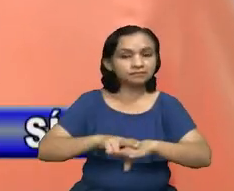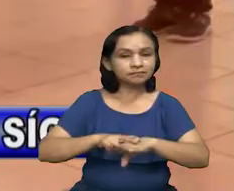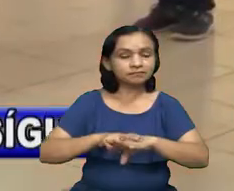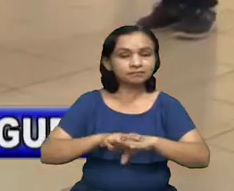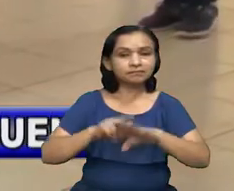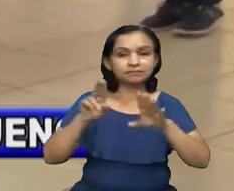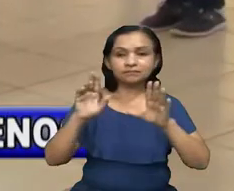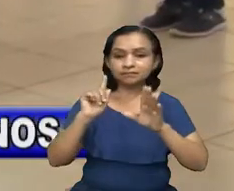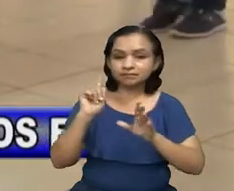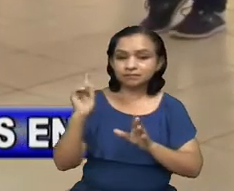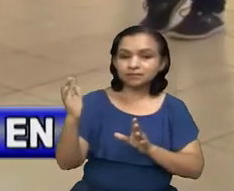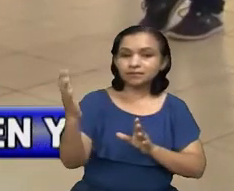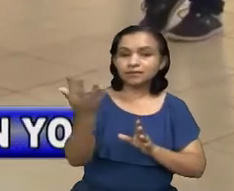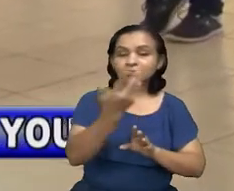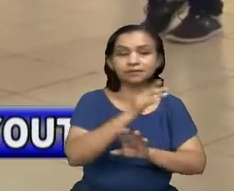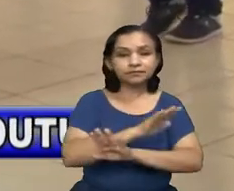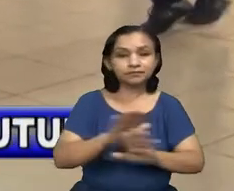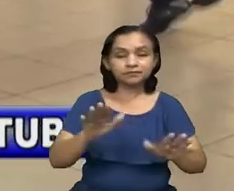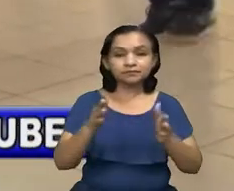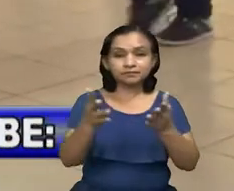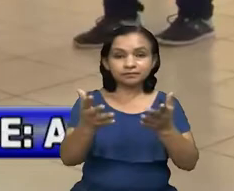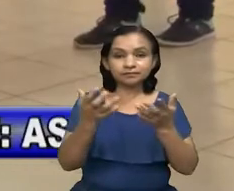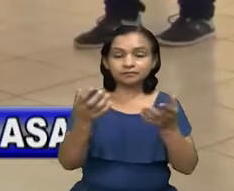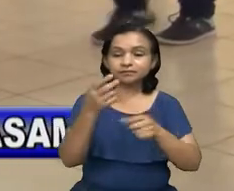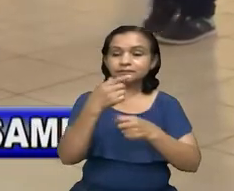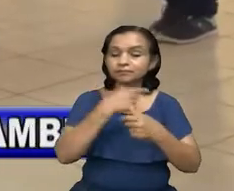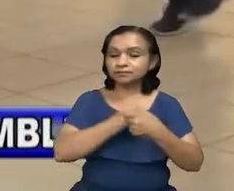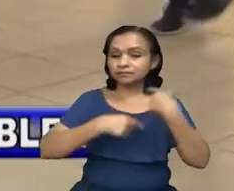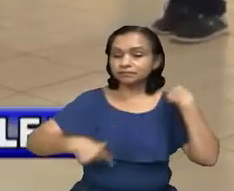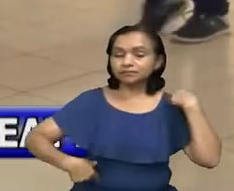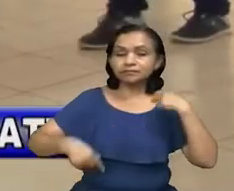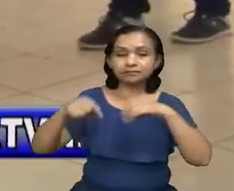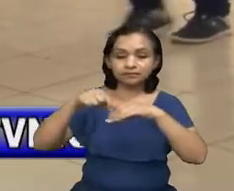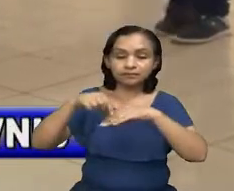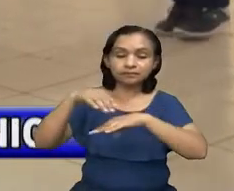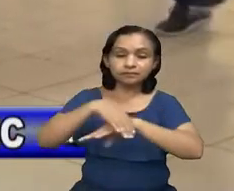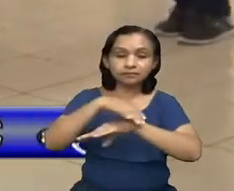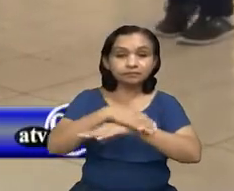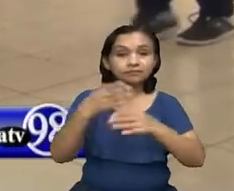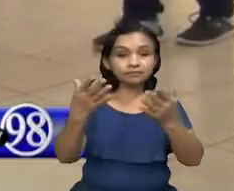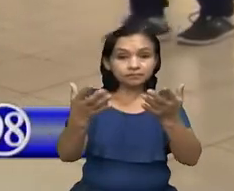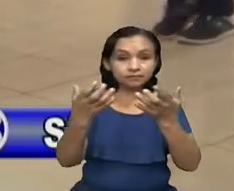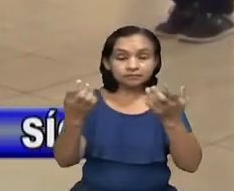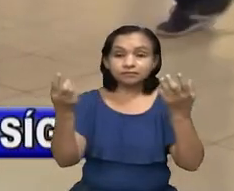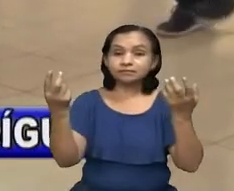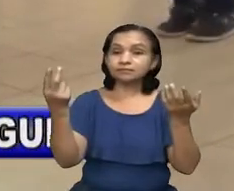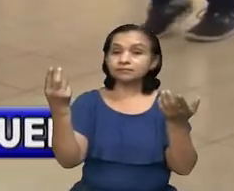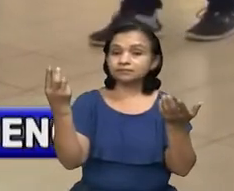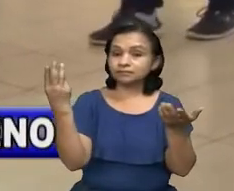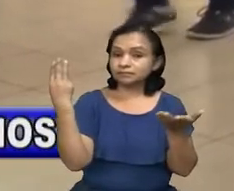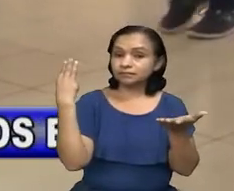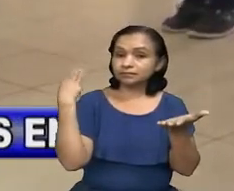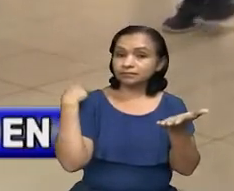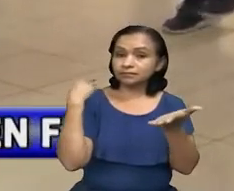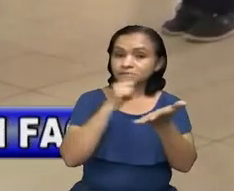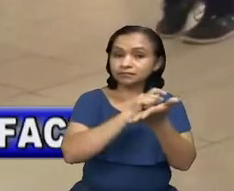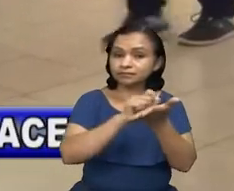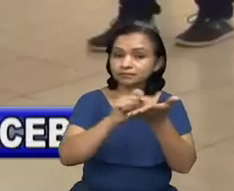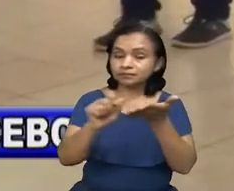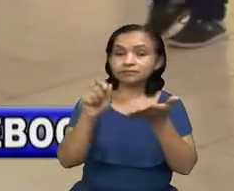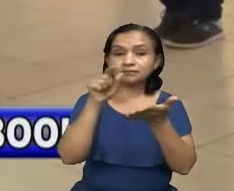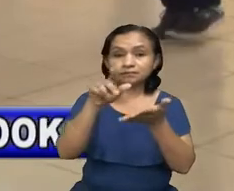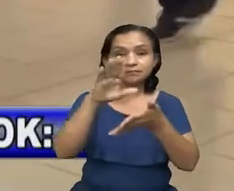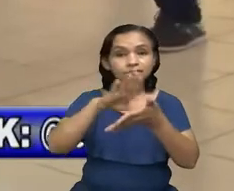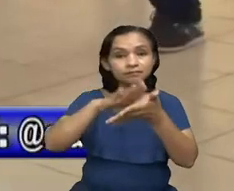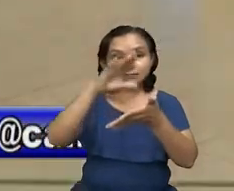totalidad. Siempre la intención del compañero presidente de la Comunidad Rosario que los maestros tengan un